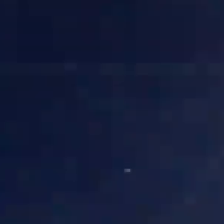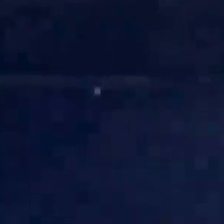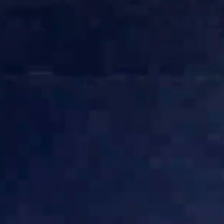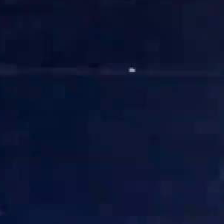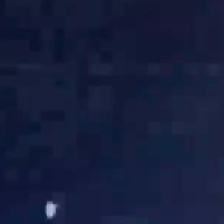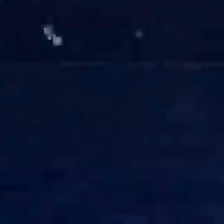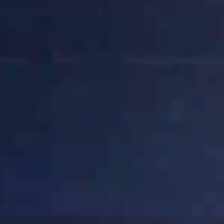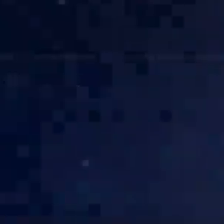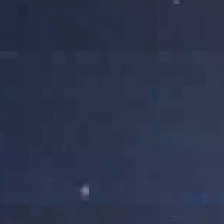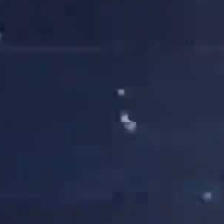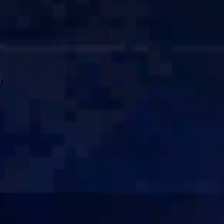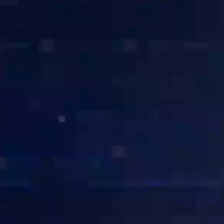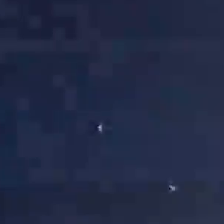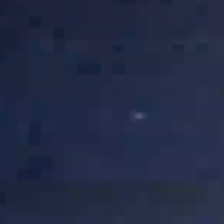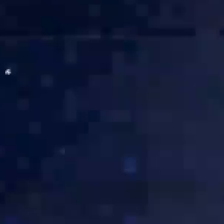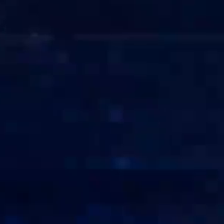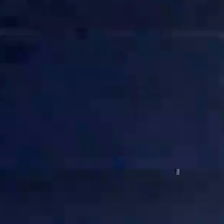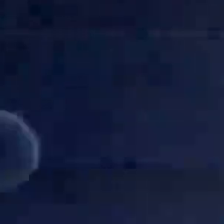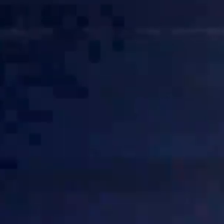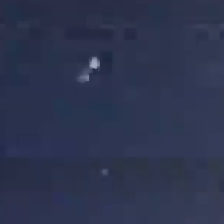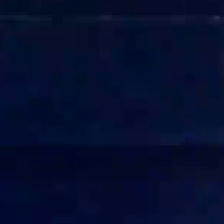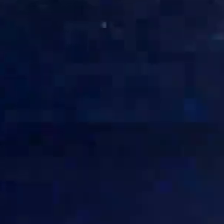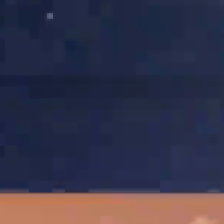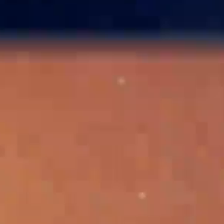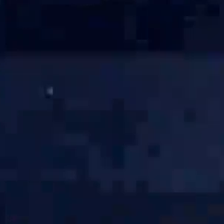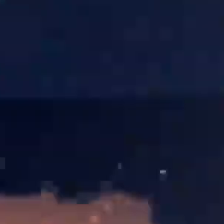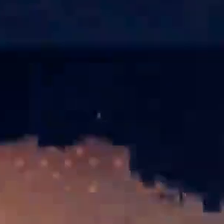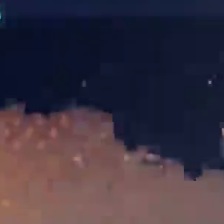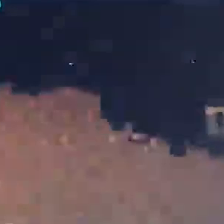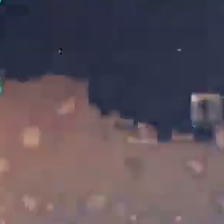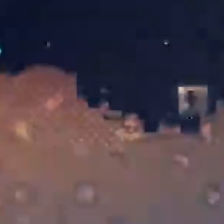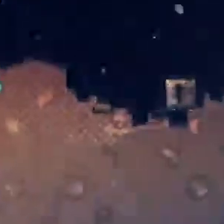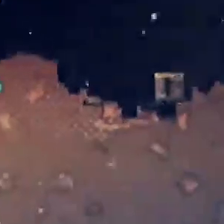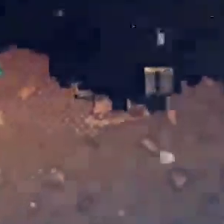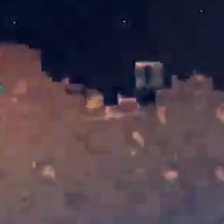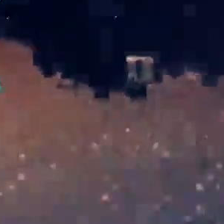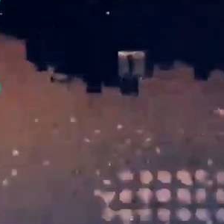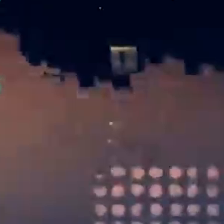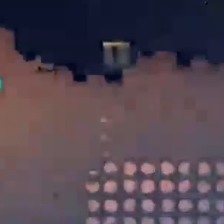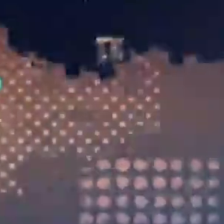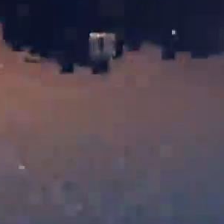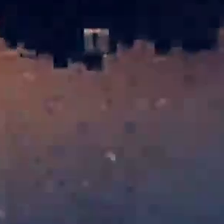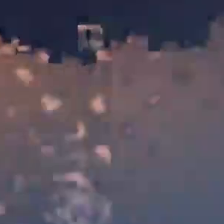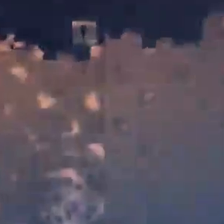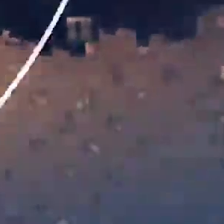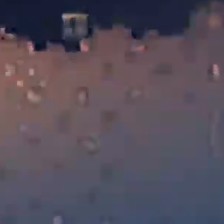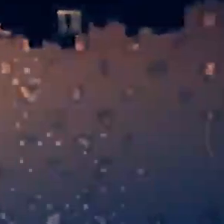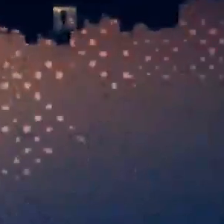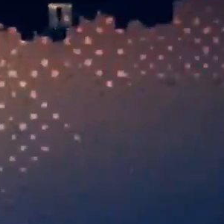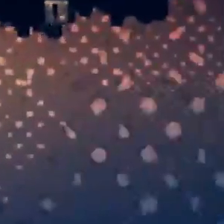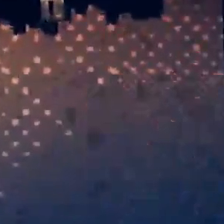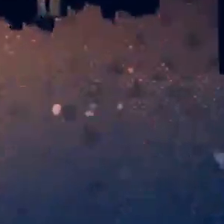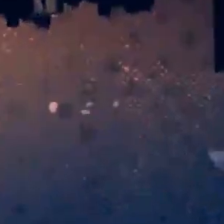Montevideo se enciende, entre parte y cemento, la fauna se revuelve. Historias cotidianas en un pool diferente, hablando la gente se